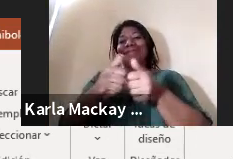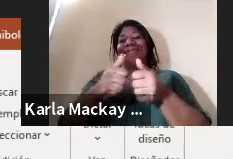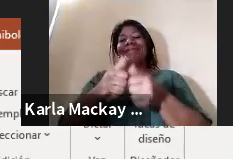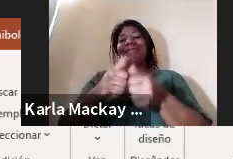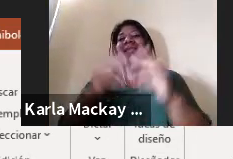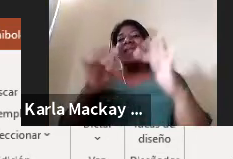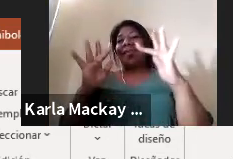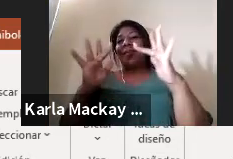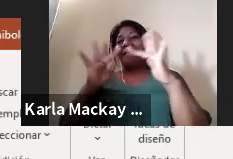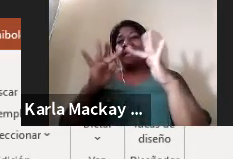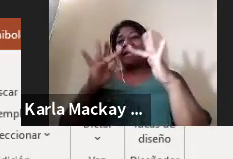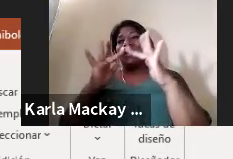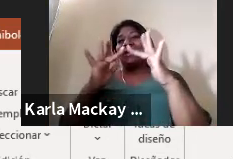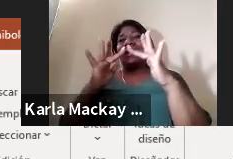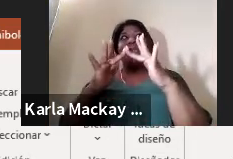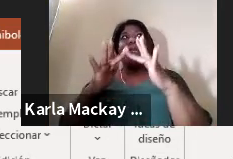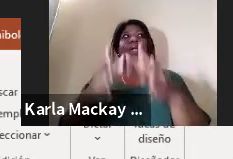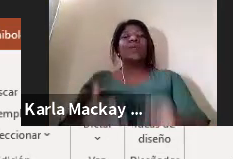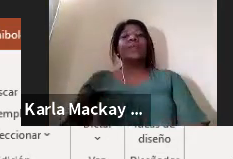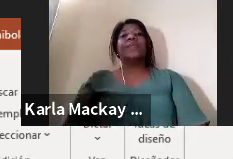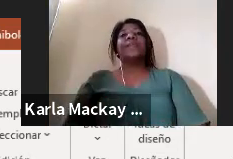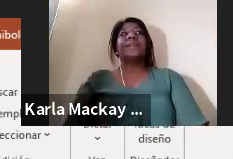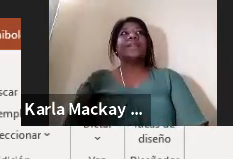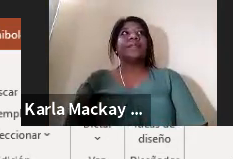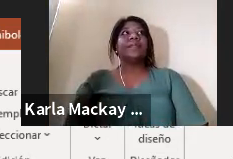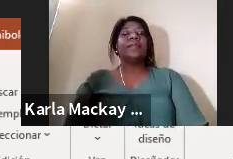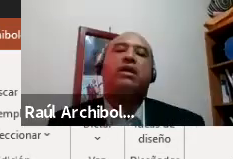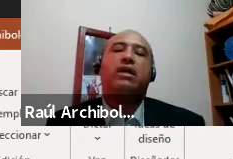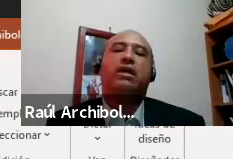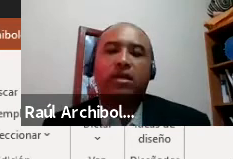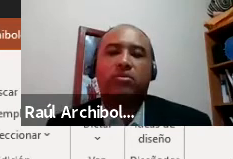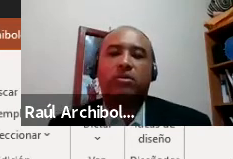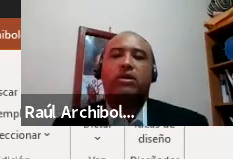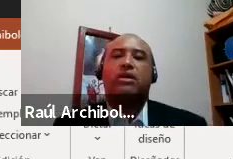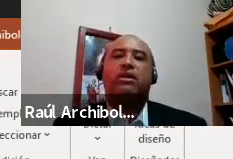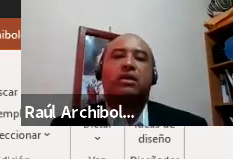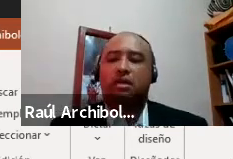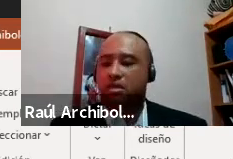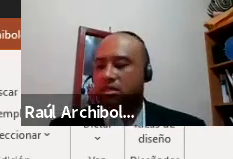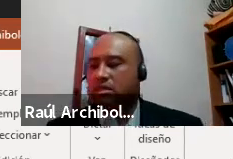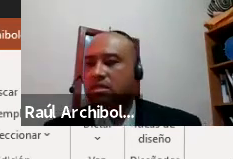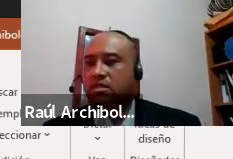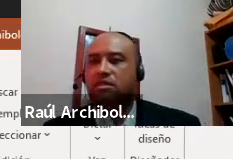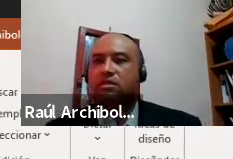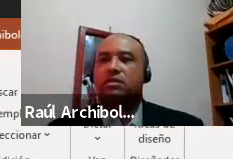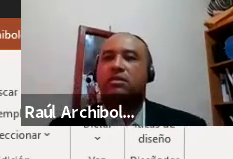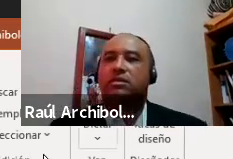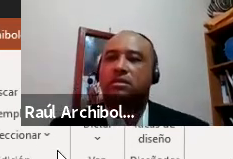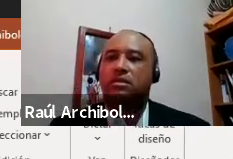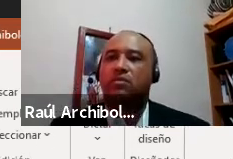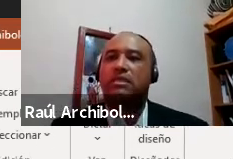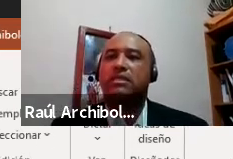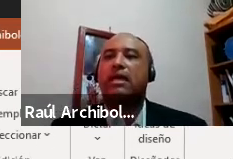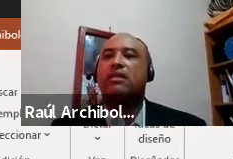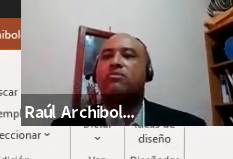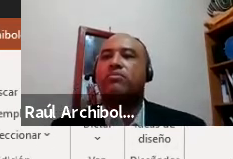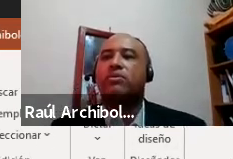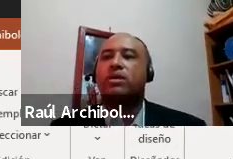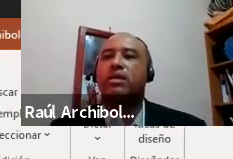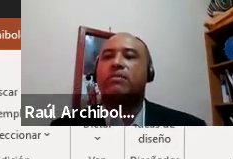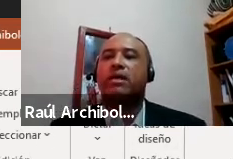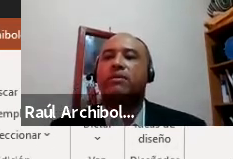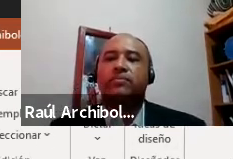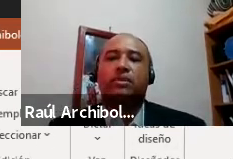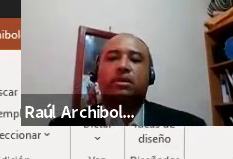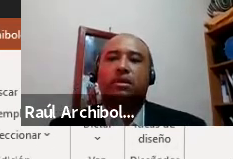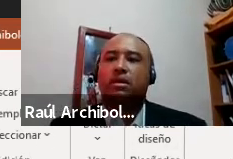6776 para cualquier información me pueden escribir o me pueden a whatsapp o